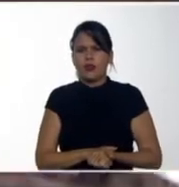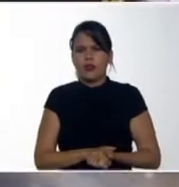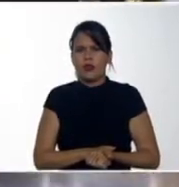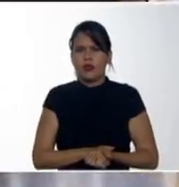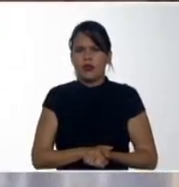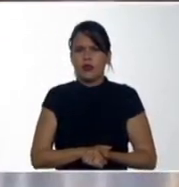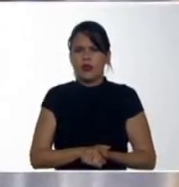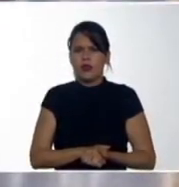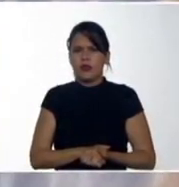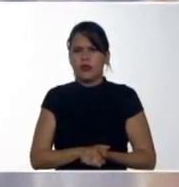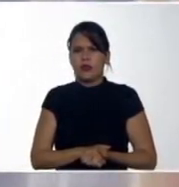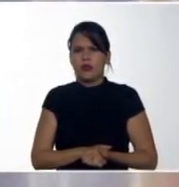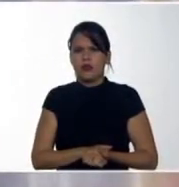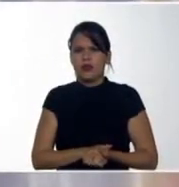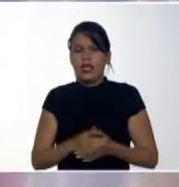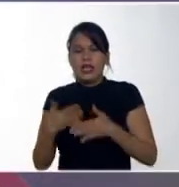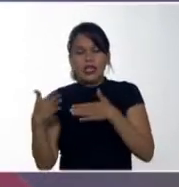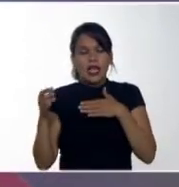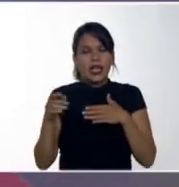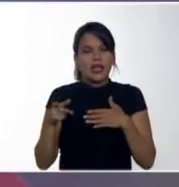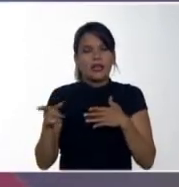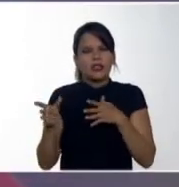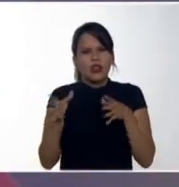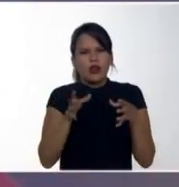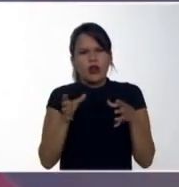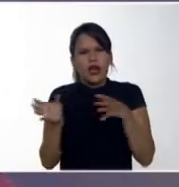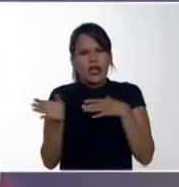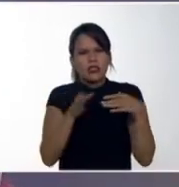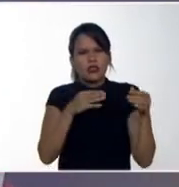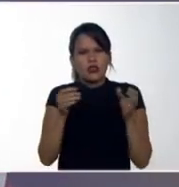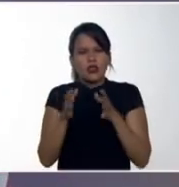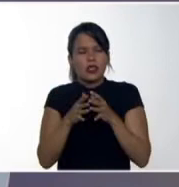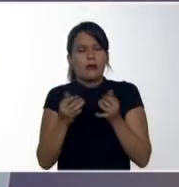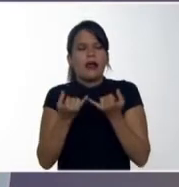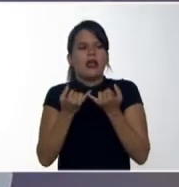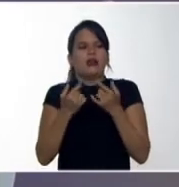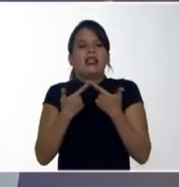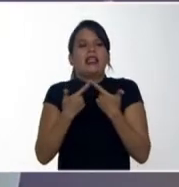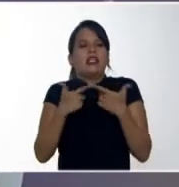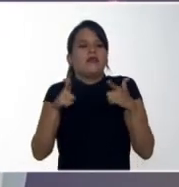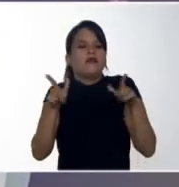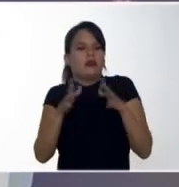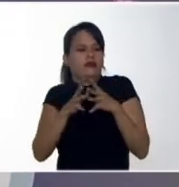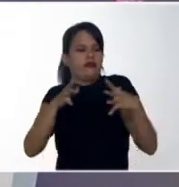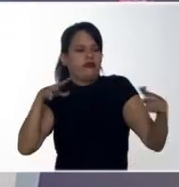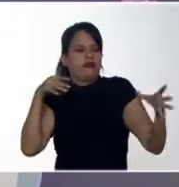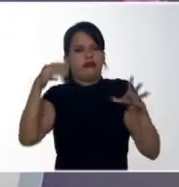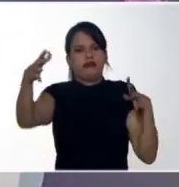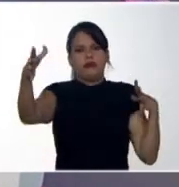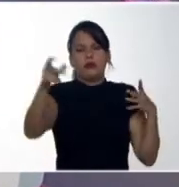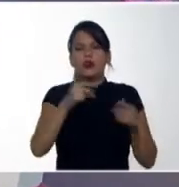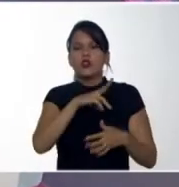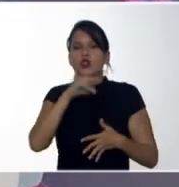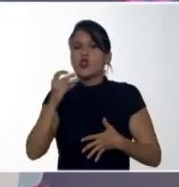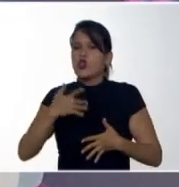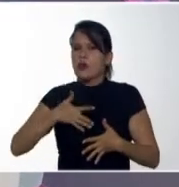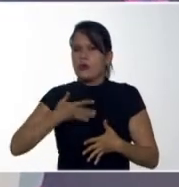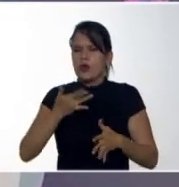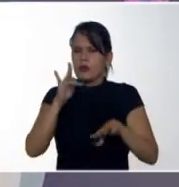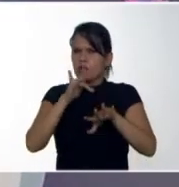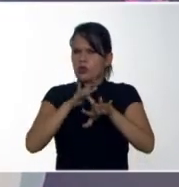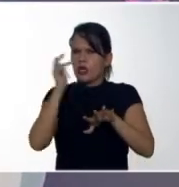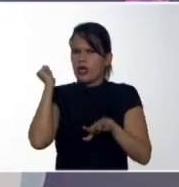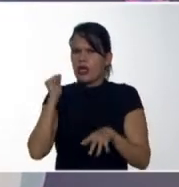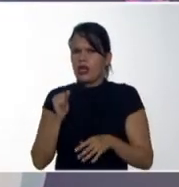Las moléculas en el estado gaseoso están más dispersas. Bien, por eso no podemos